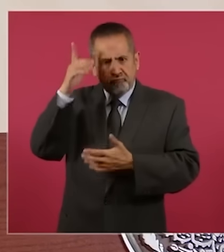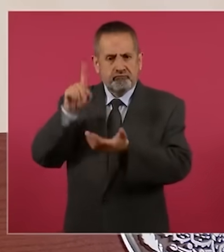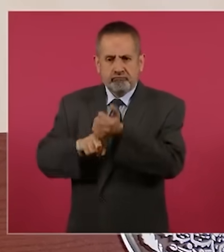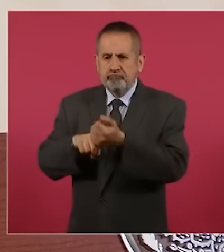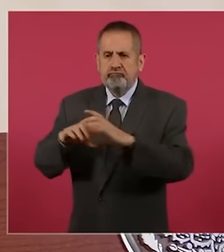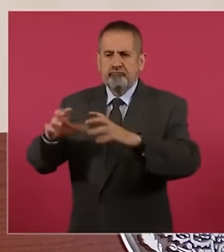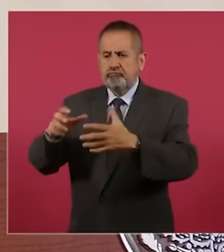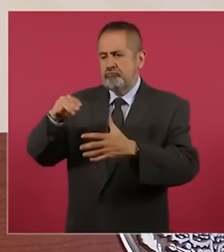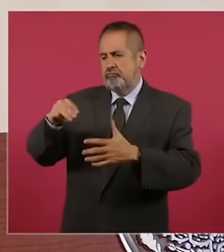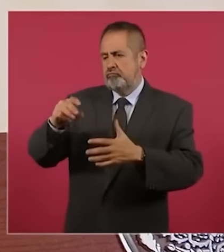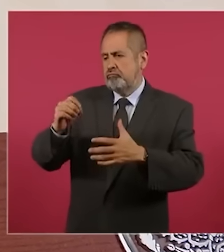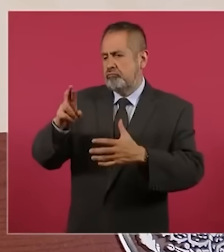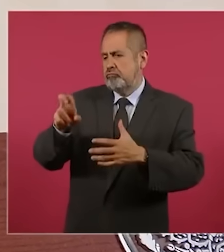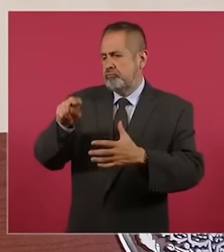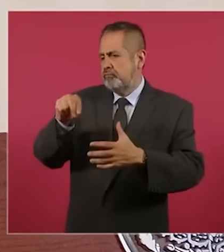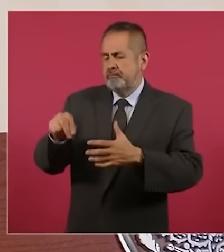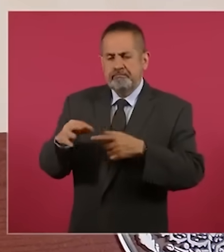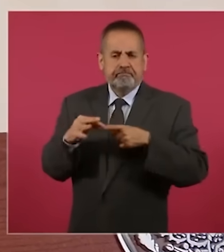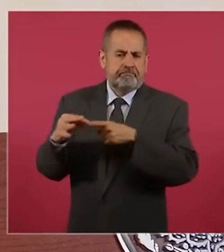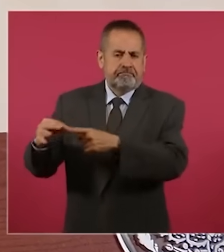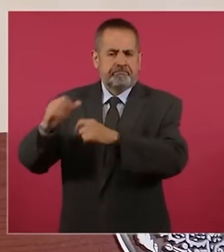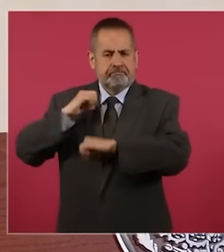del Movimiento de Transformación